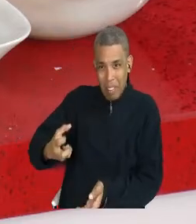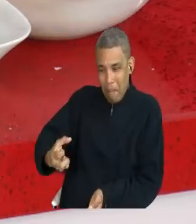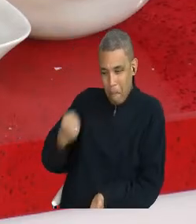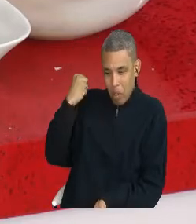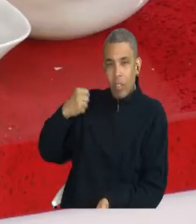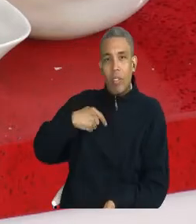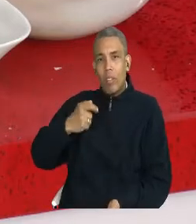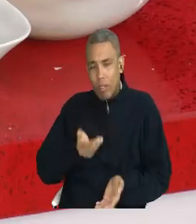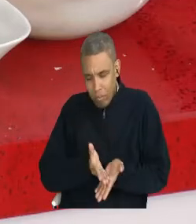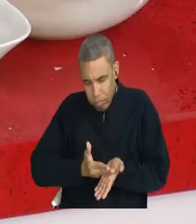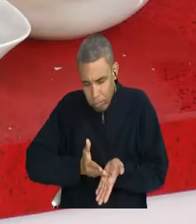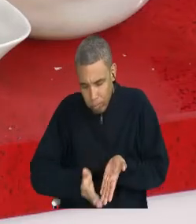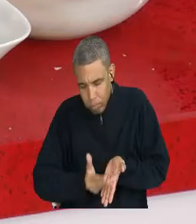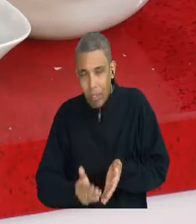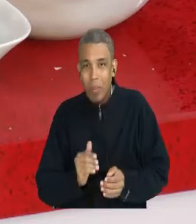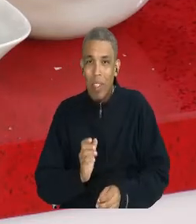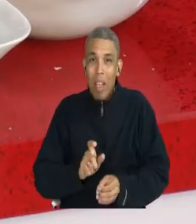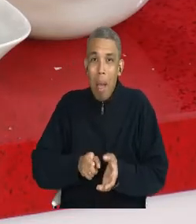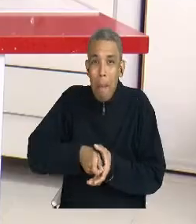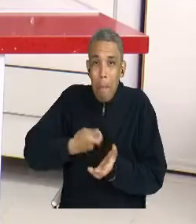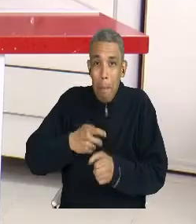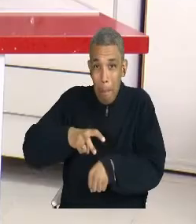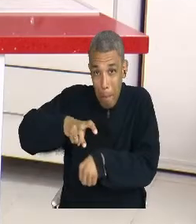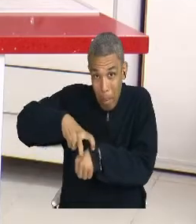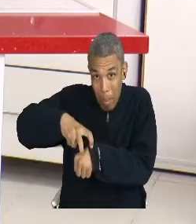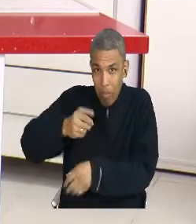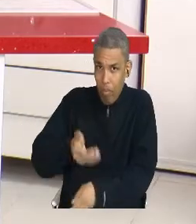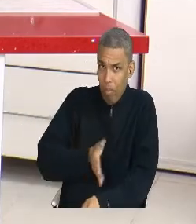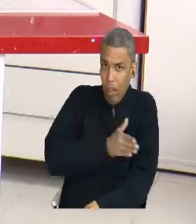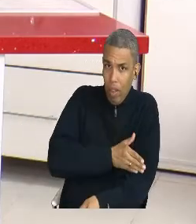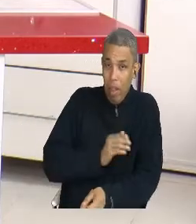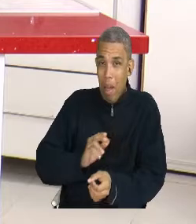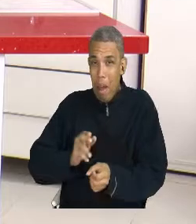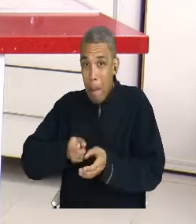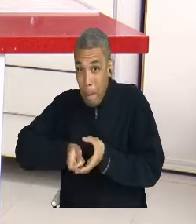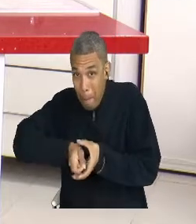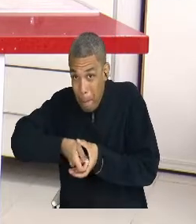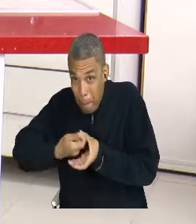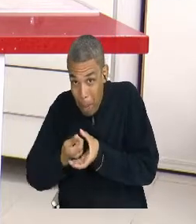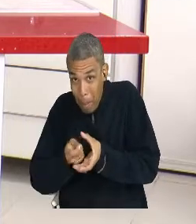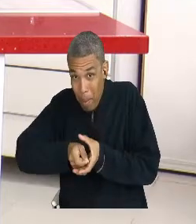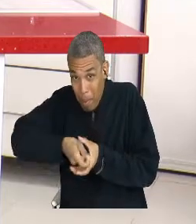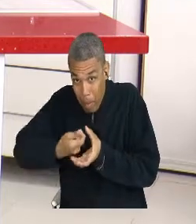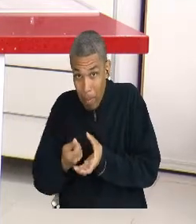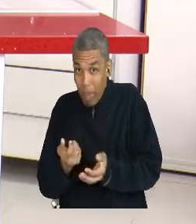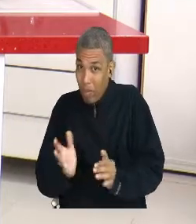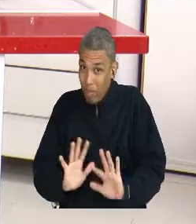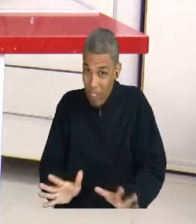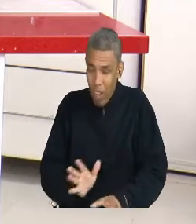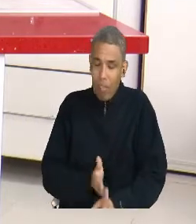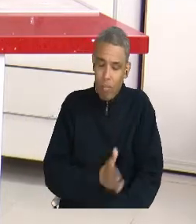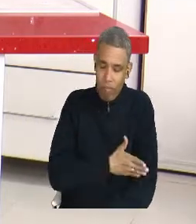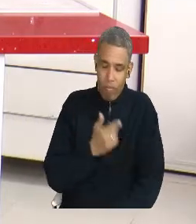una papa precocida ya o para llevar a freír. Ok, no, perfecto, es más. Bueno, así como un mareito tremendo,